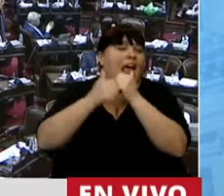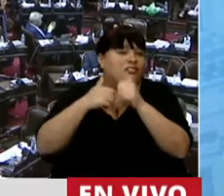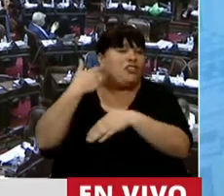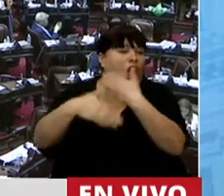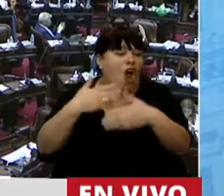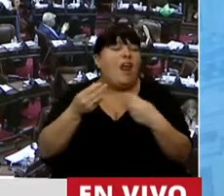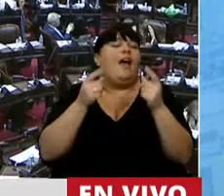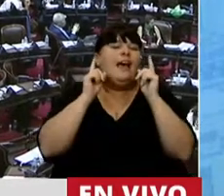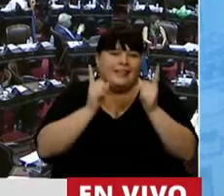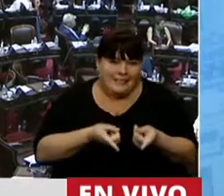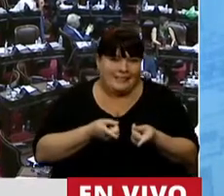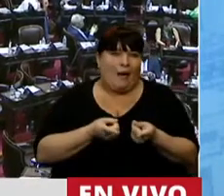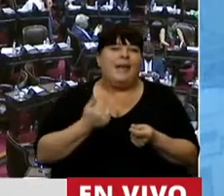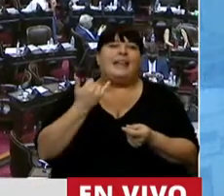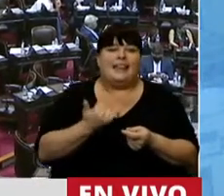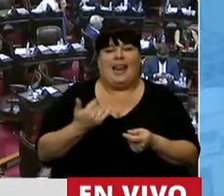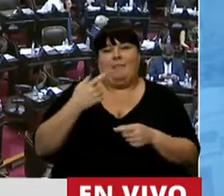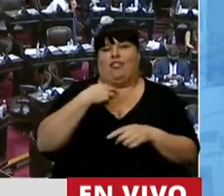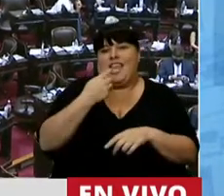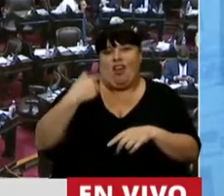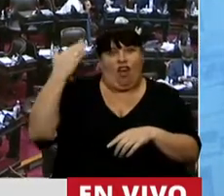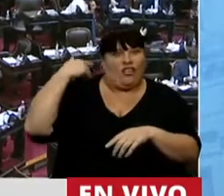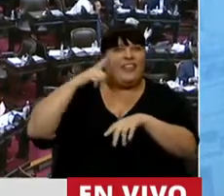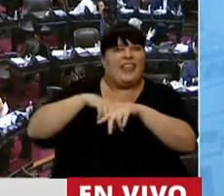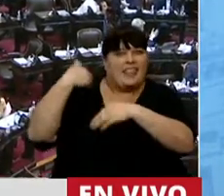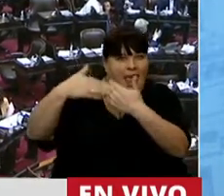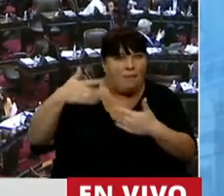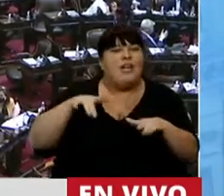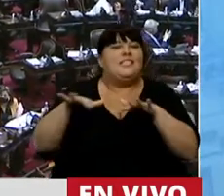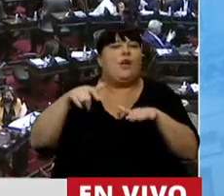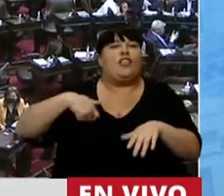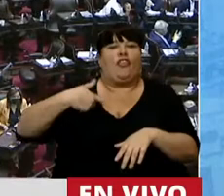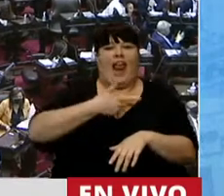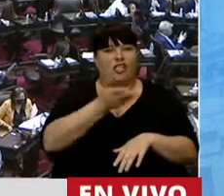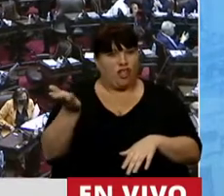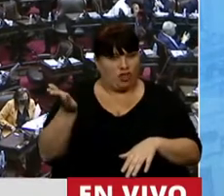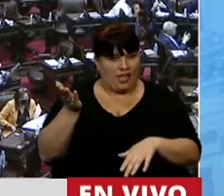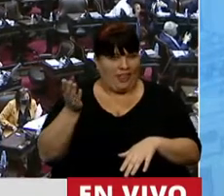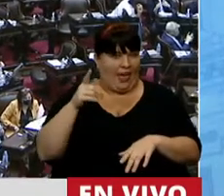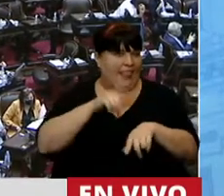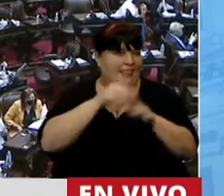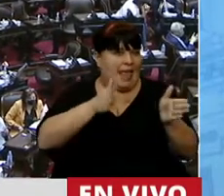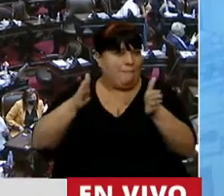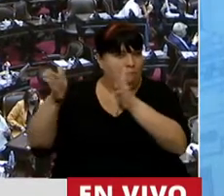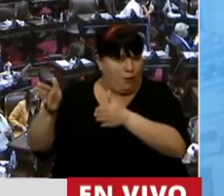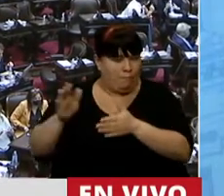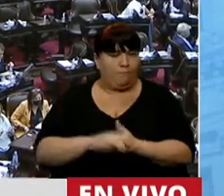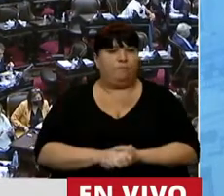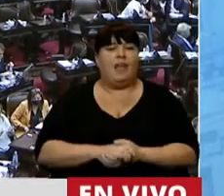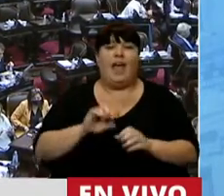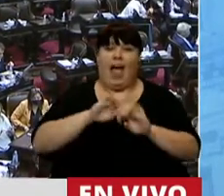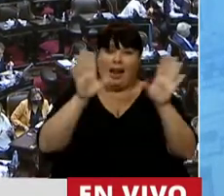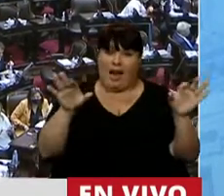historia, también somos hijos de nuestro tiempo y de las situaciones que viven las sociedades en cada tiempo. Hecha